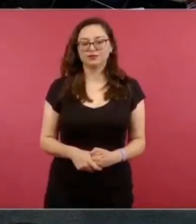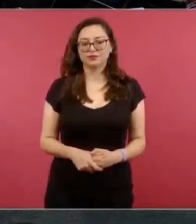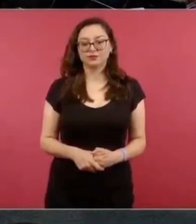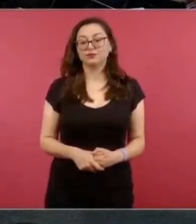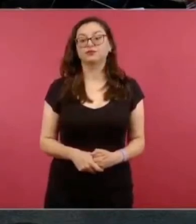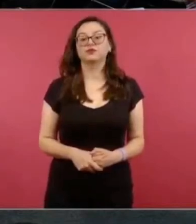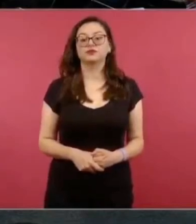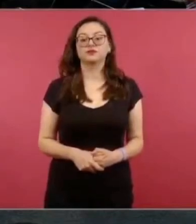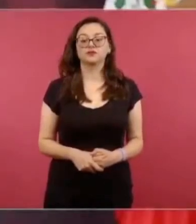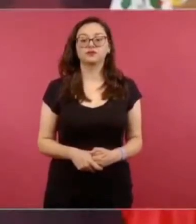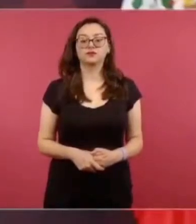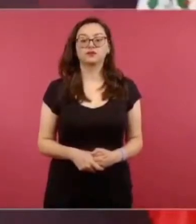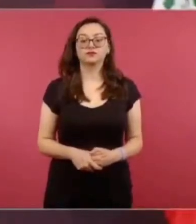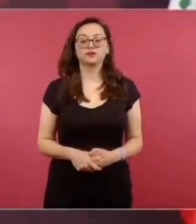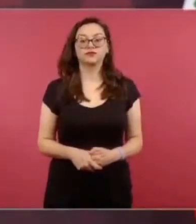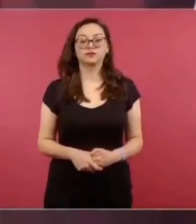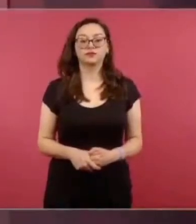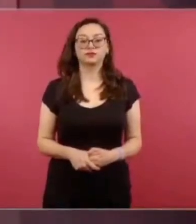Gramsci decía